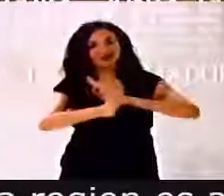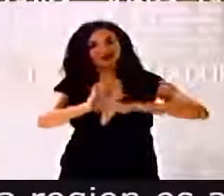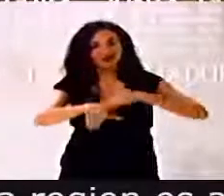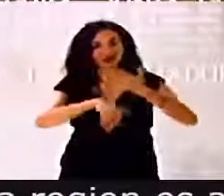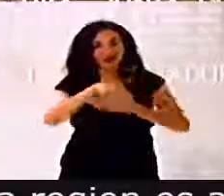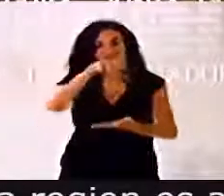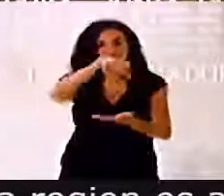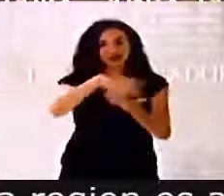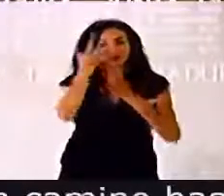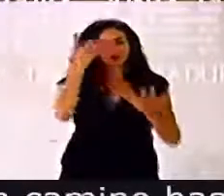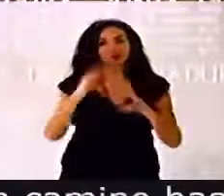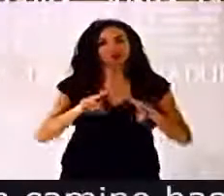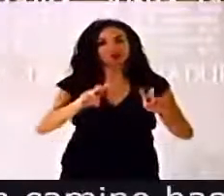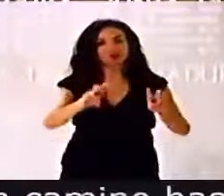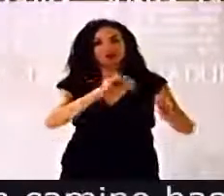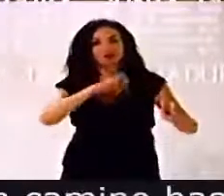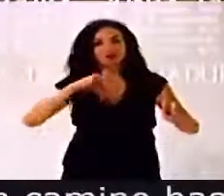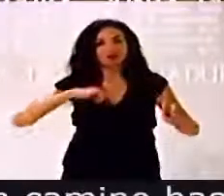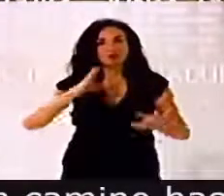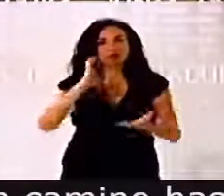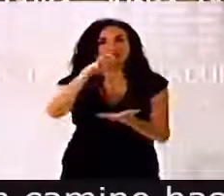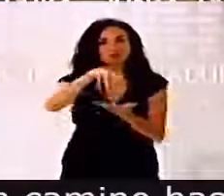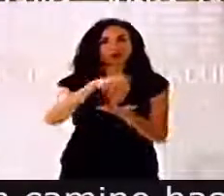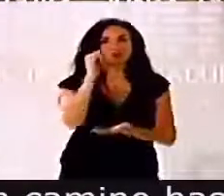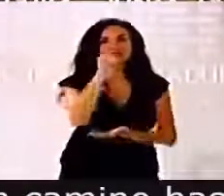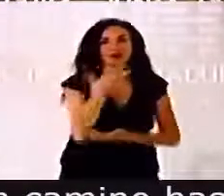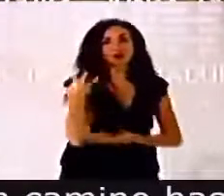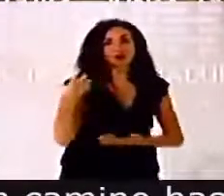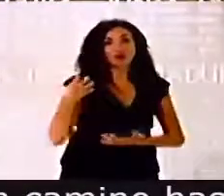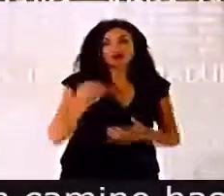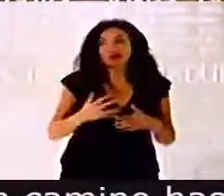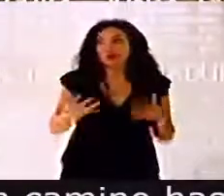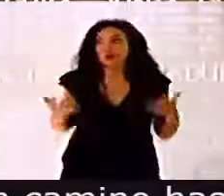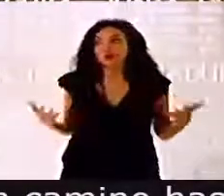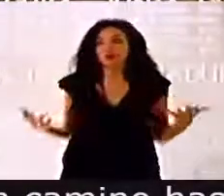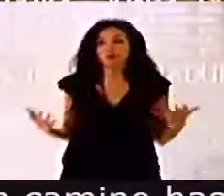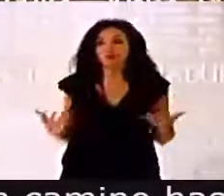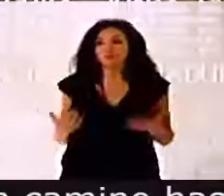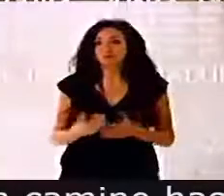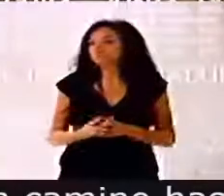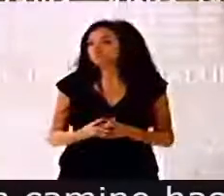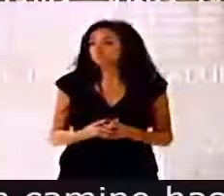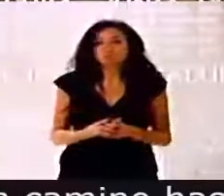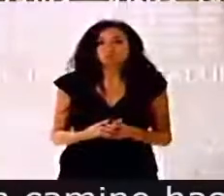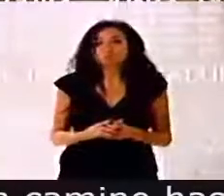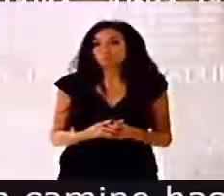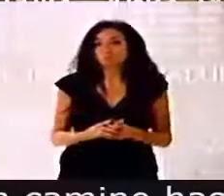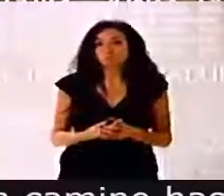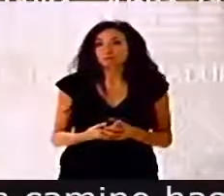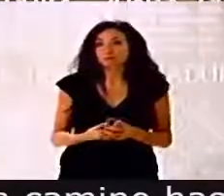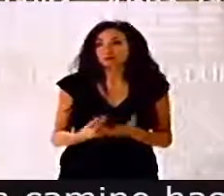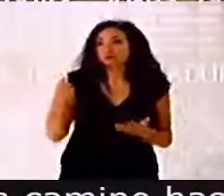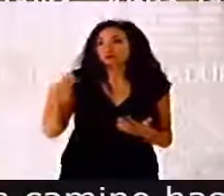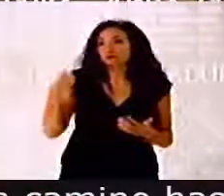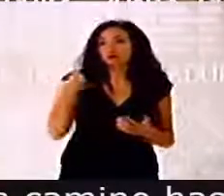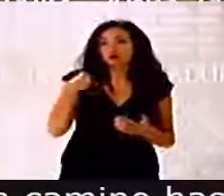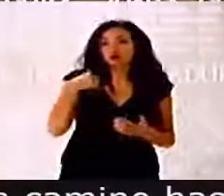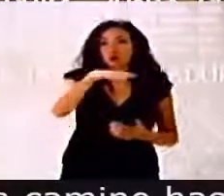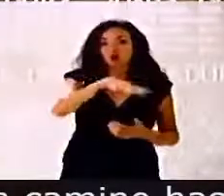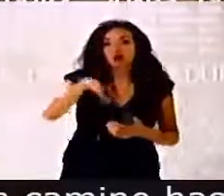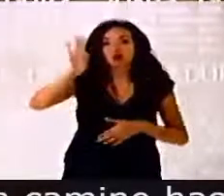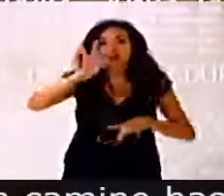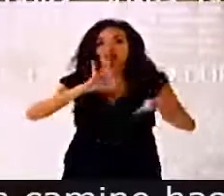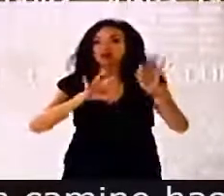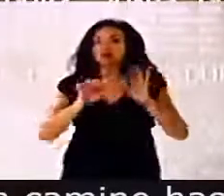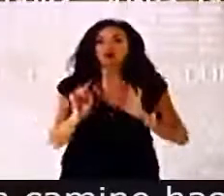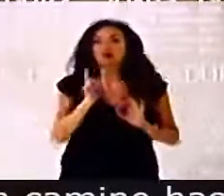iniciativa privada que se llama Matadero de Zafra. Por tanto, no me pregunte por una localización, porque la Junta de